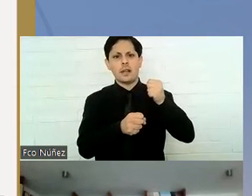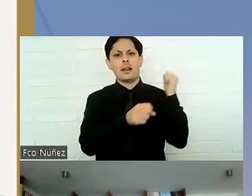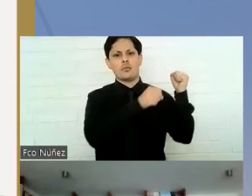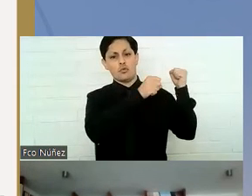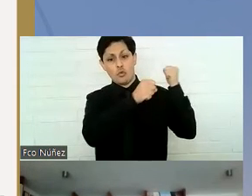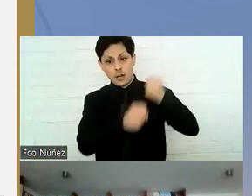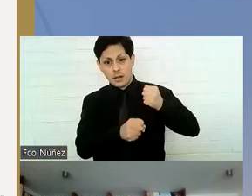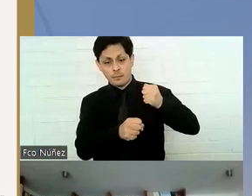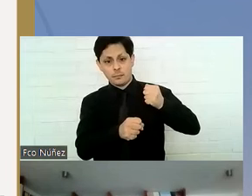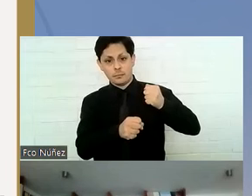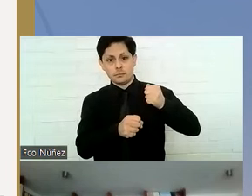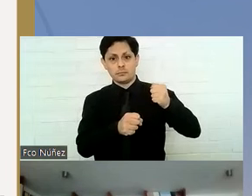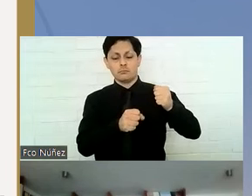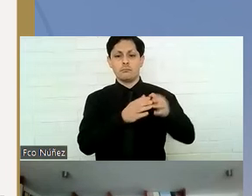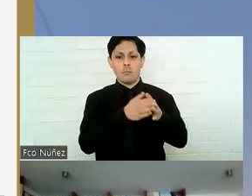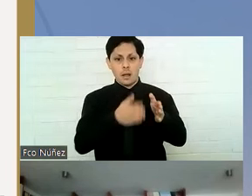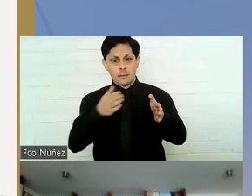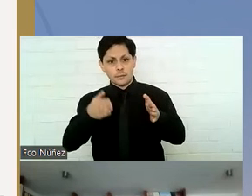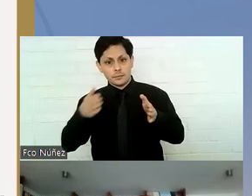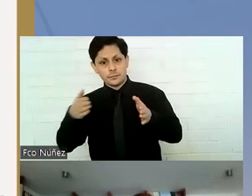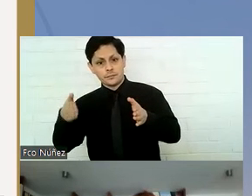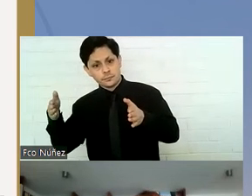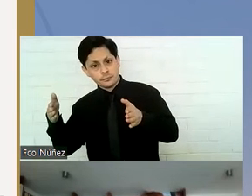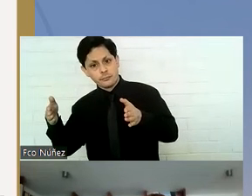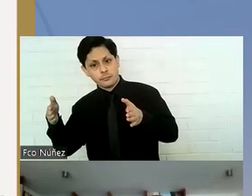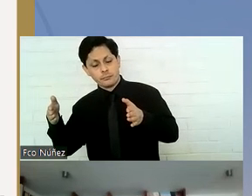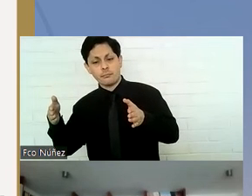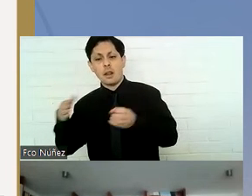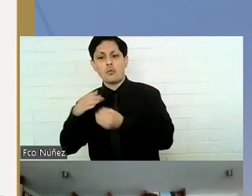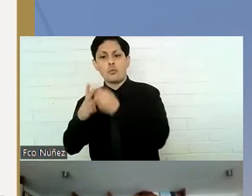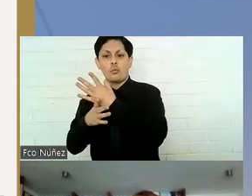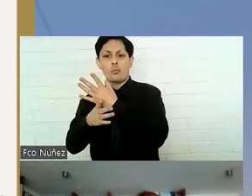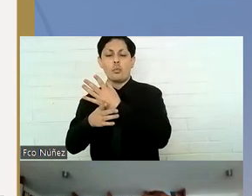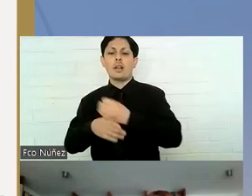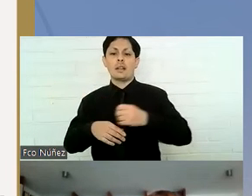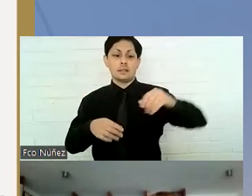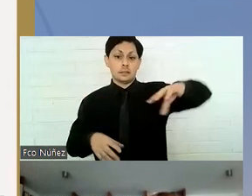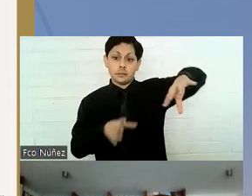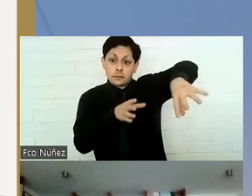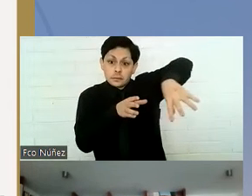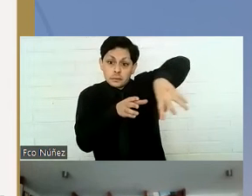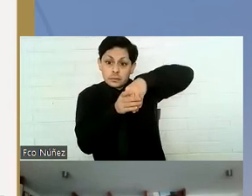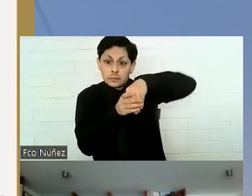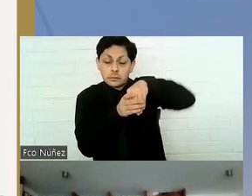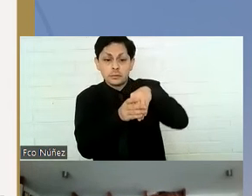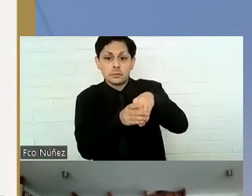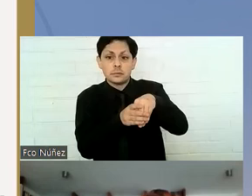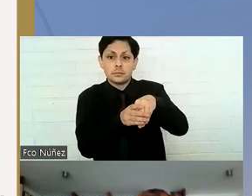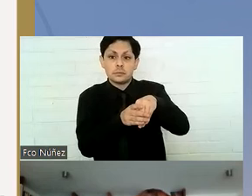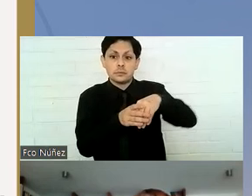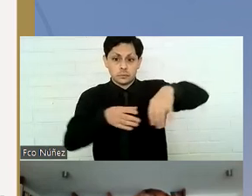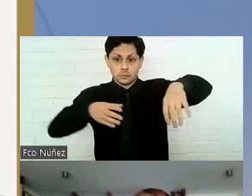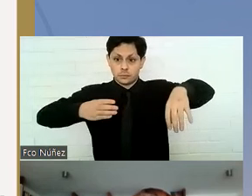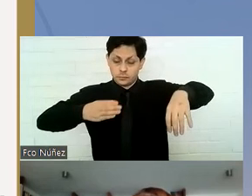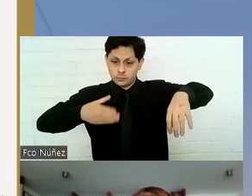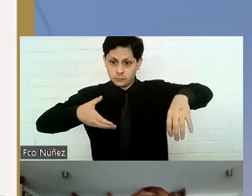neoliberalismo, en fin. Por lo tanto, incluirlos a la